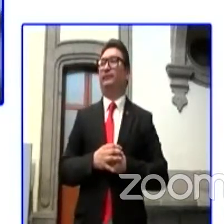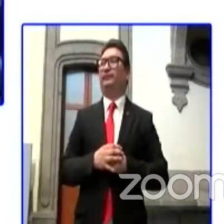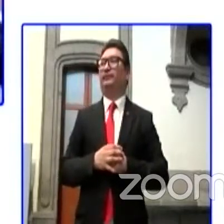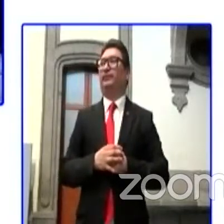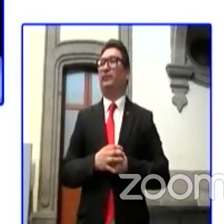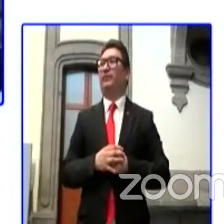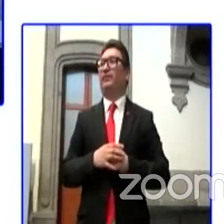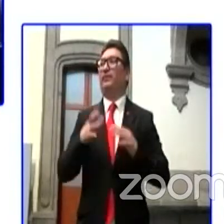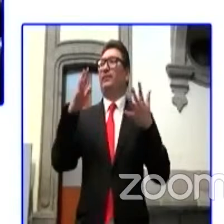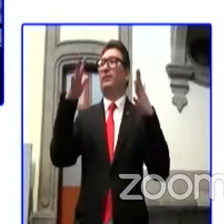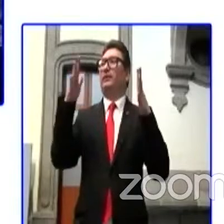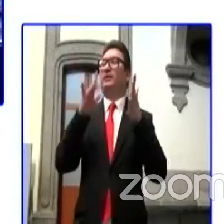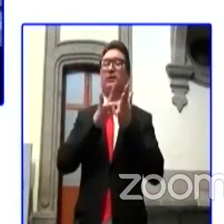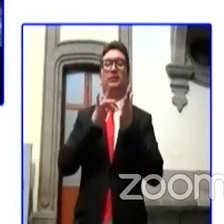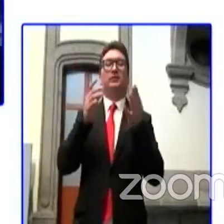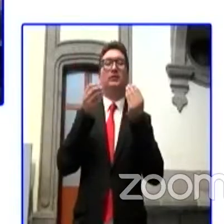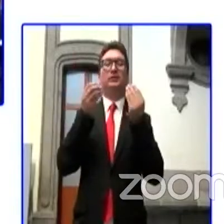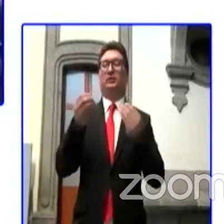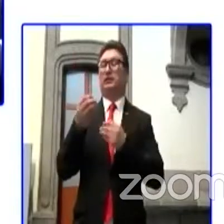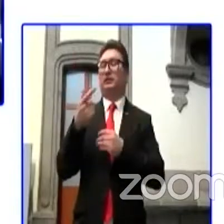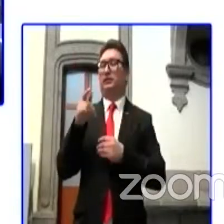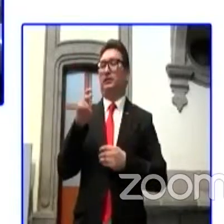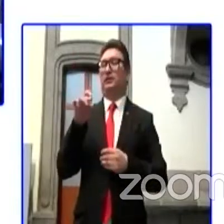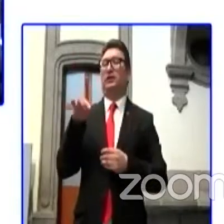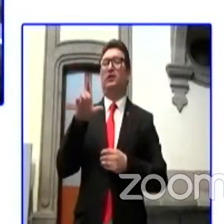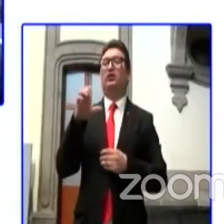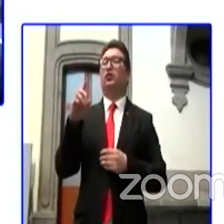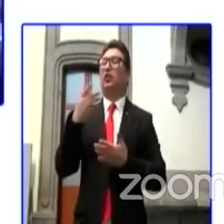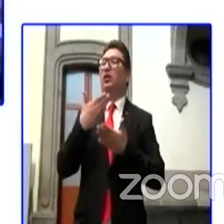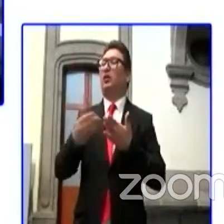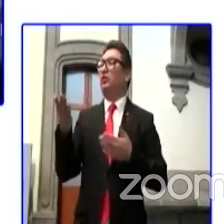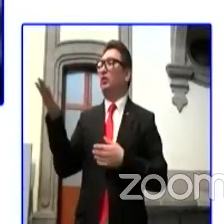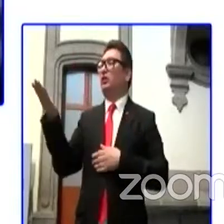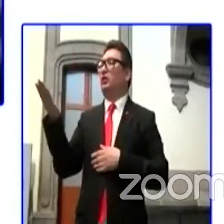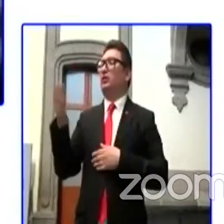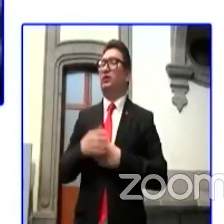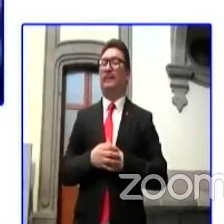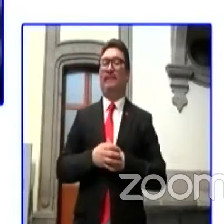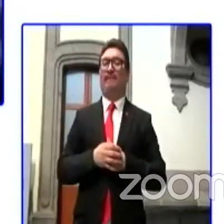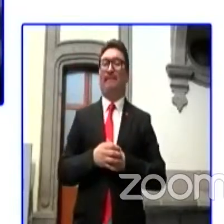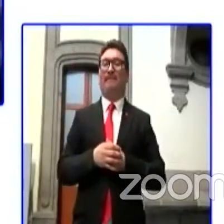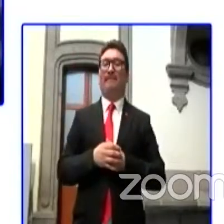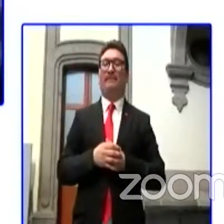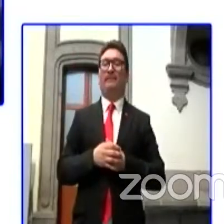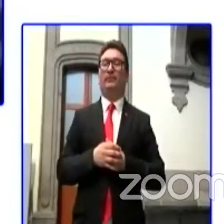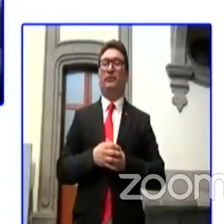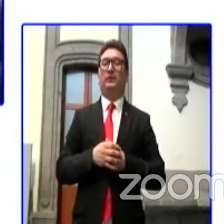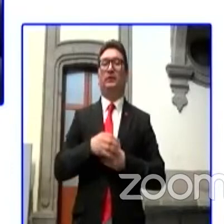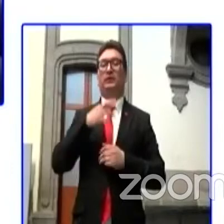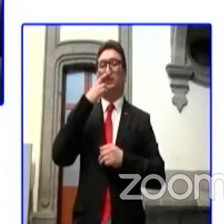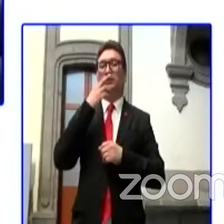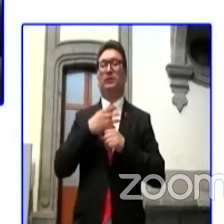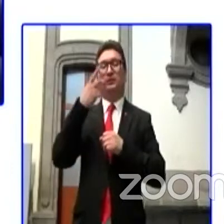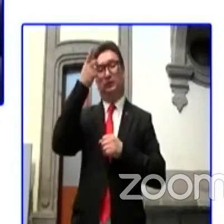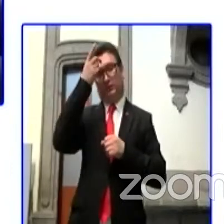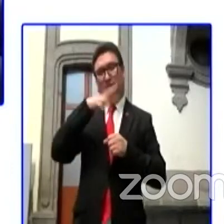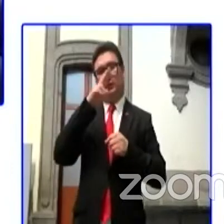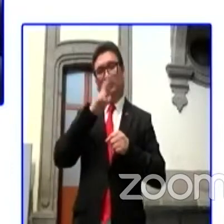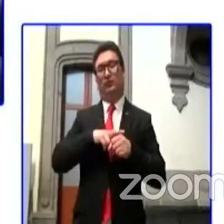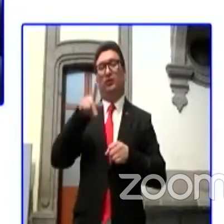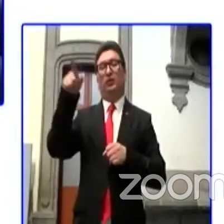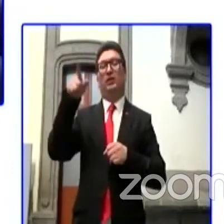Bien. Muchísimas gracias, Grimaldo. Por acá tenemos a el titular del Instituto